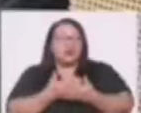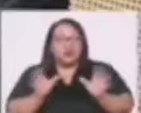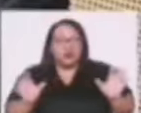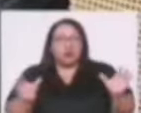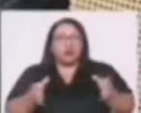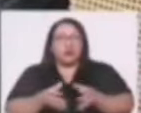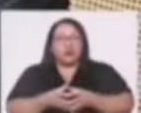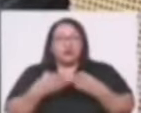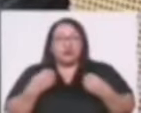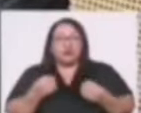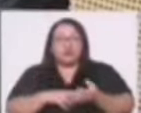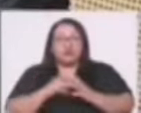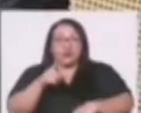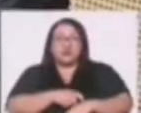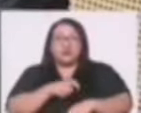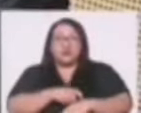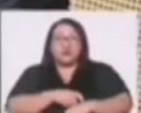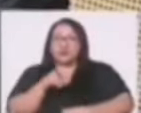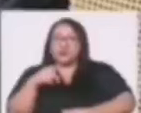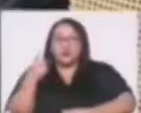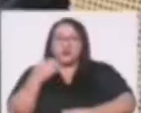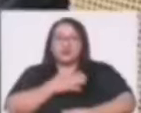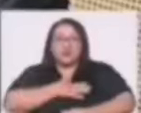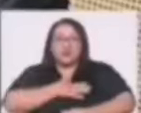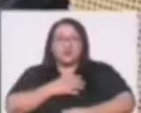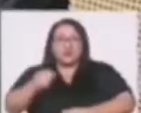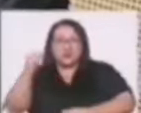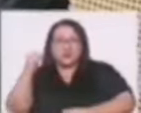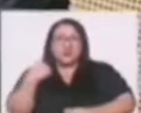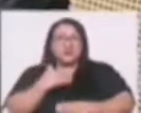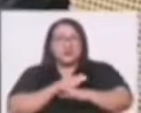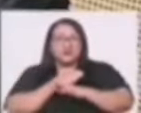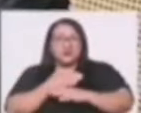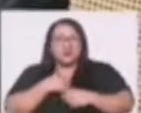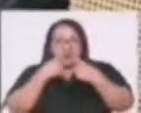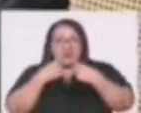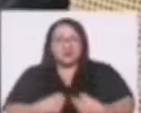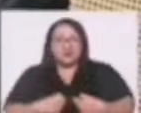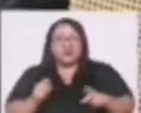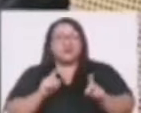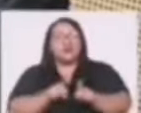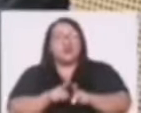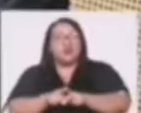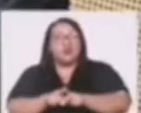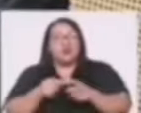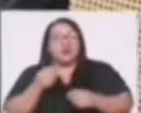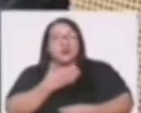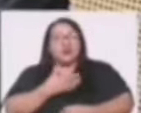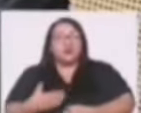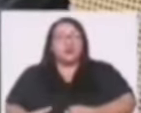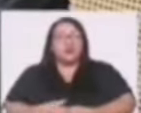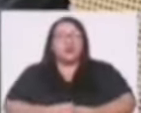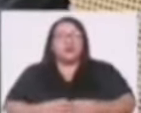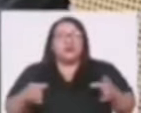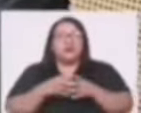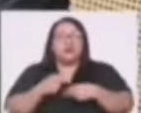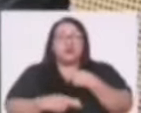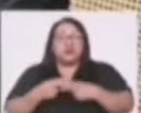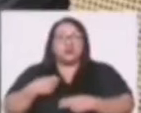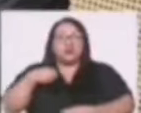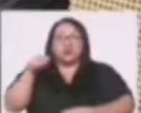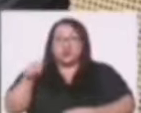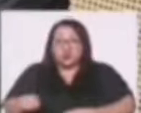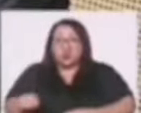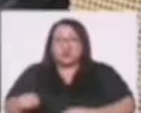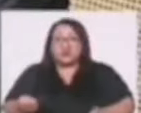Justicia. Pues en este momento no solamente ejerzo mi derecho de defensa como ciudadano, sino también como presidente de la Junta Nacional